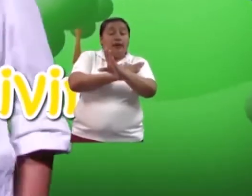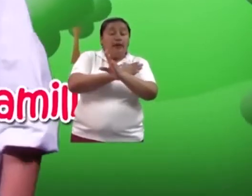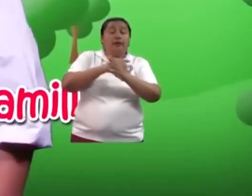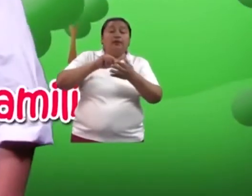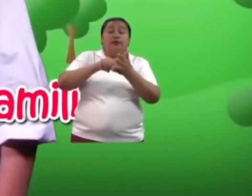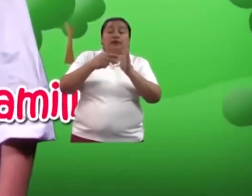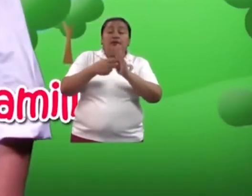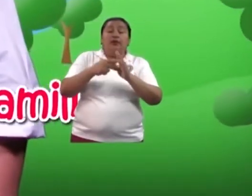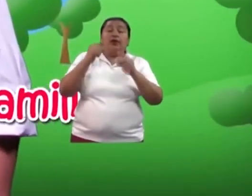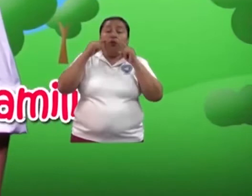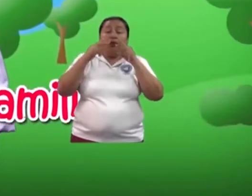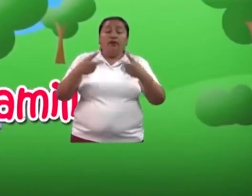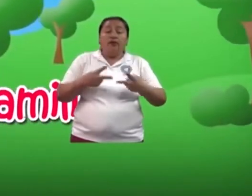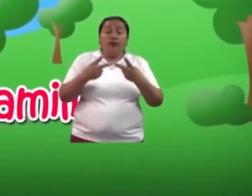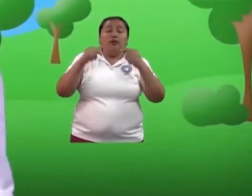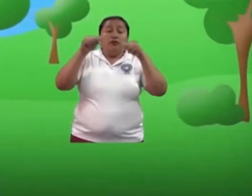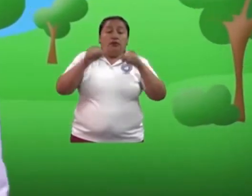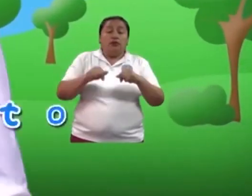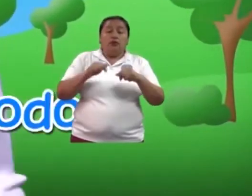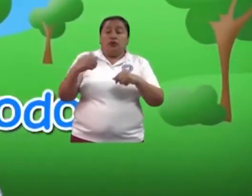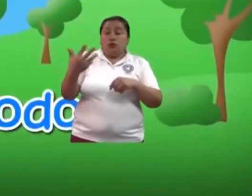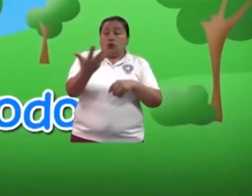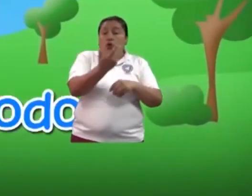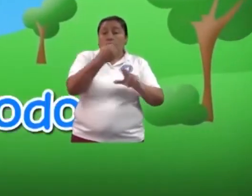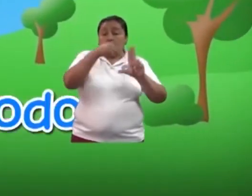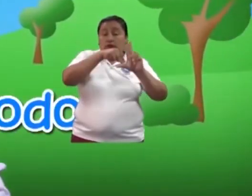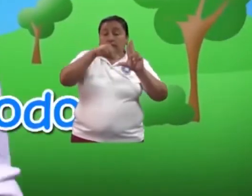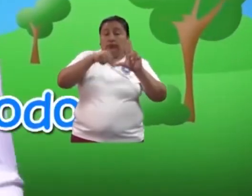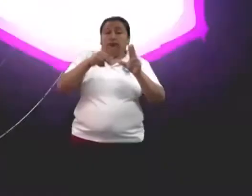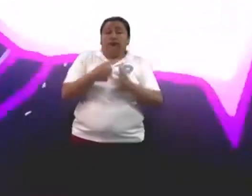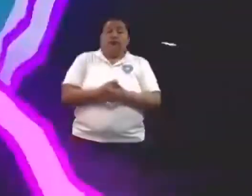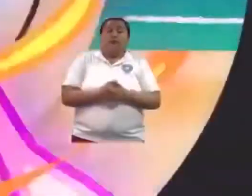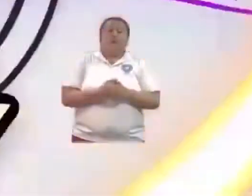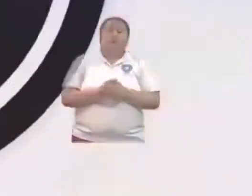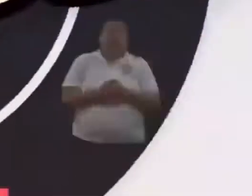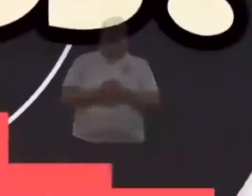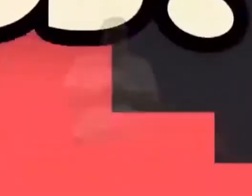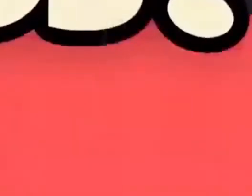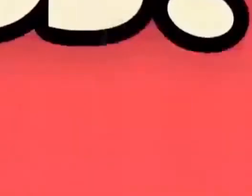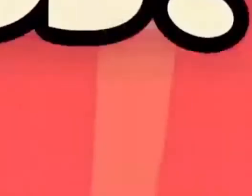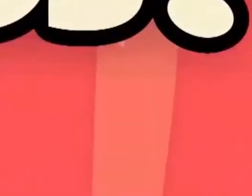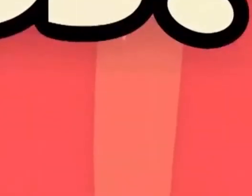es vivir, disfrutemos en familia. SINAPRED somos todos.